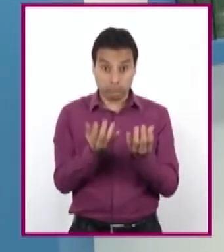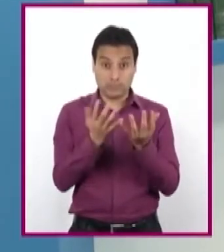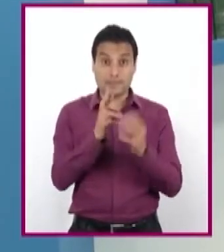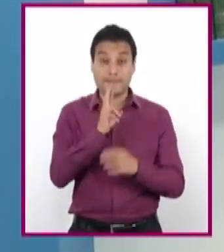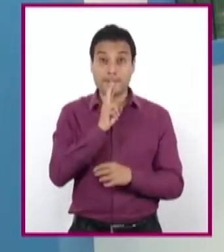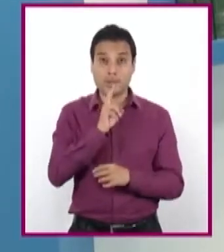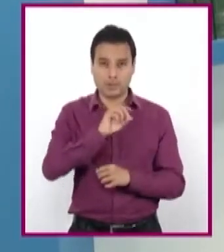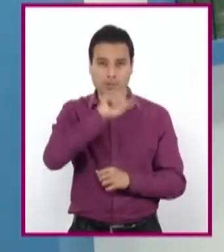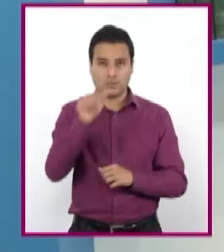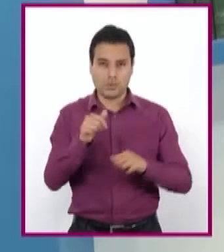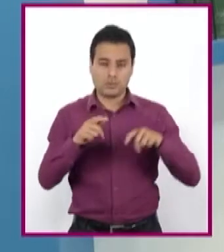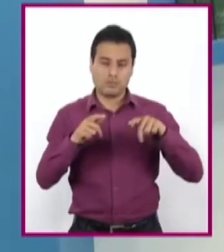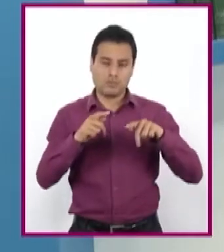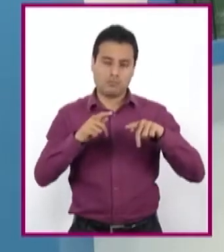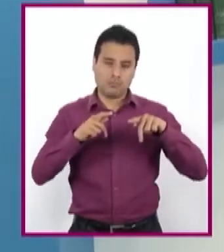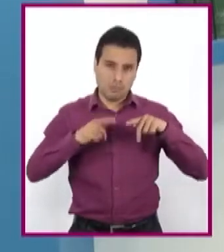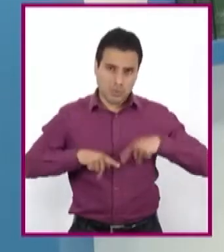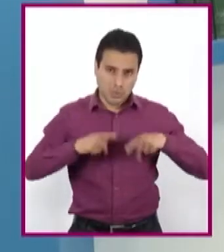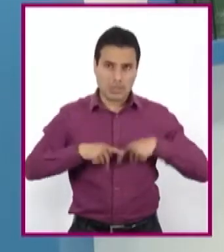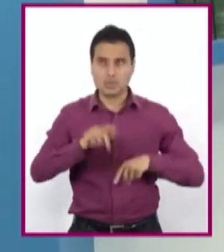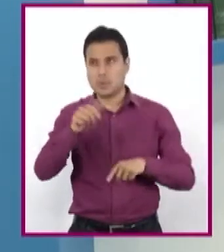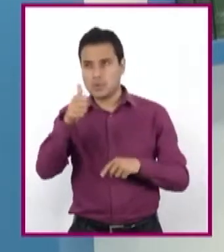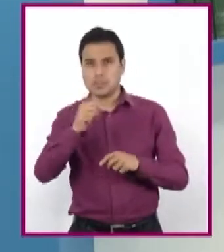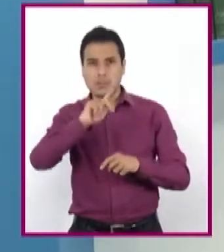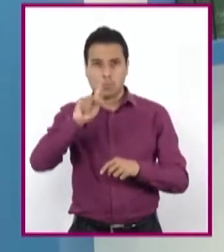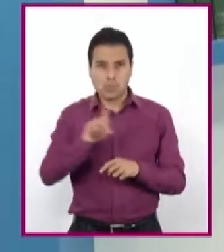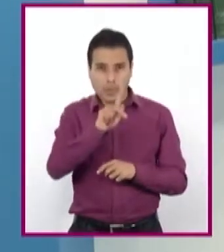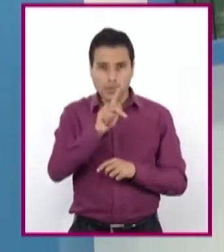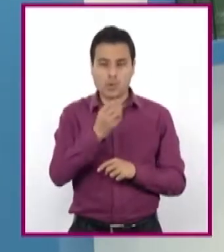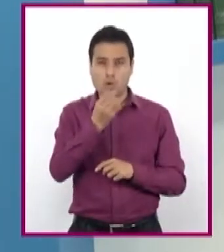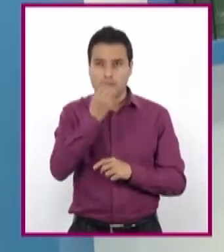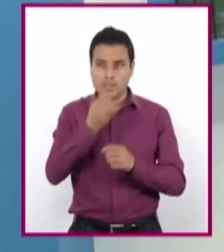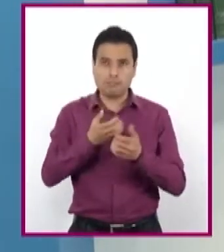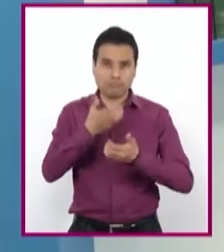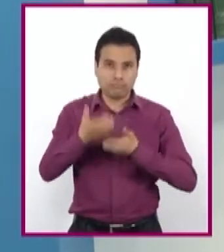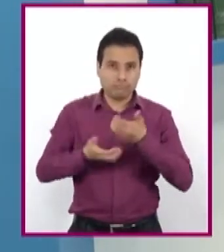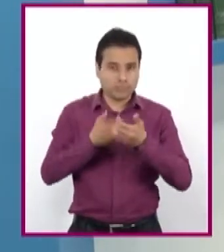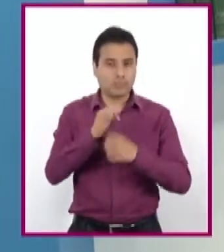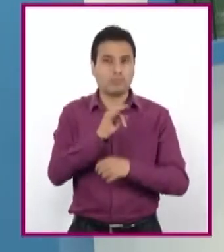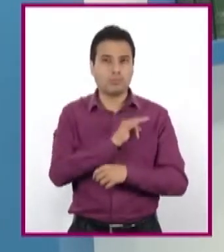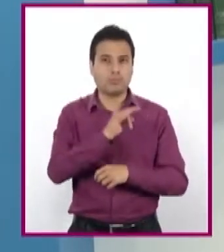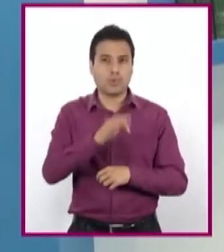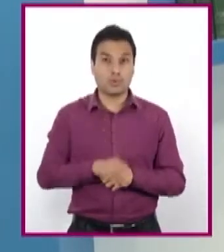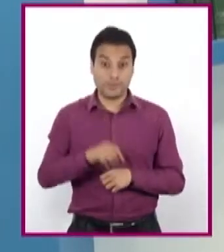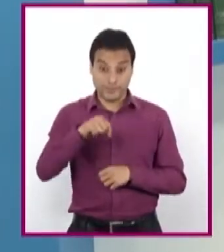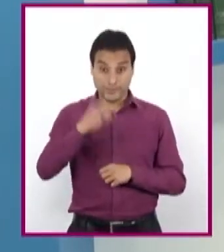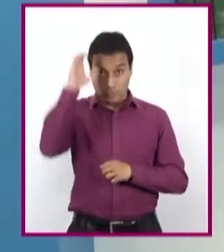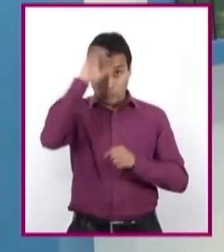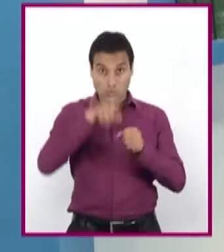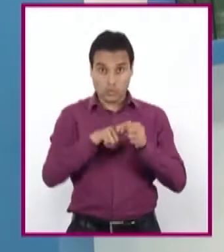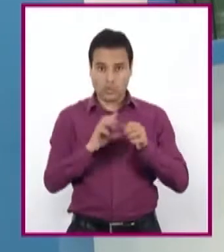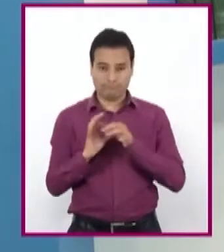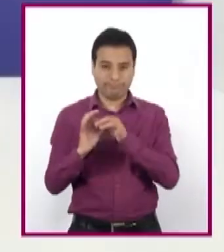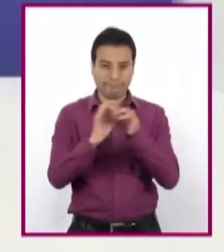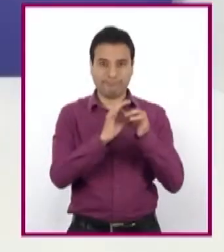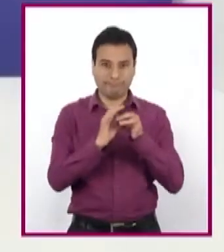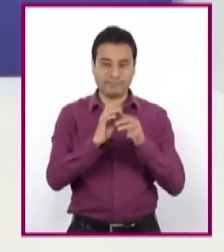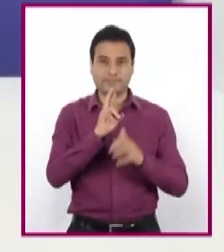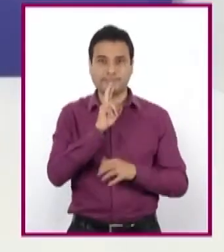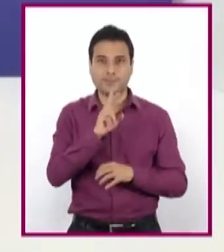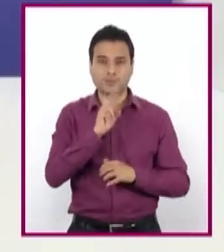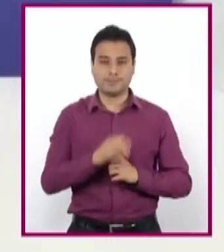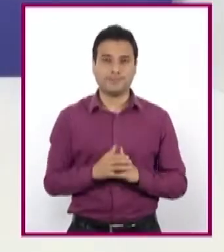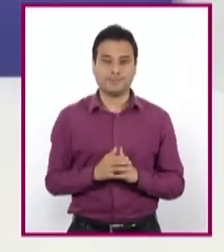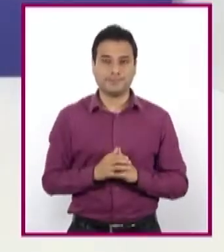primas, productos e ideas entre aldeas y regiones, robusteciendo la unidad cultural e histórica de Mesoamérica.